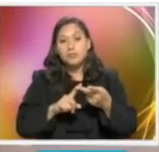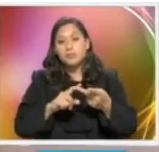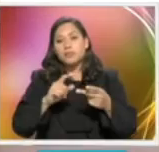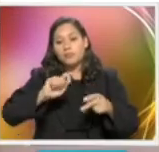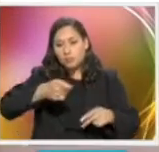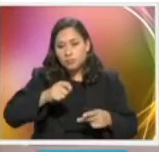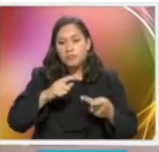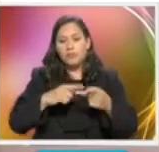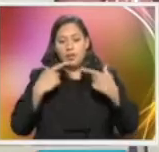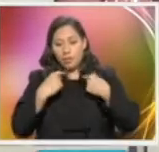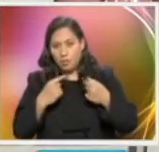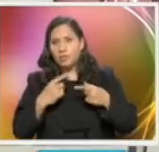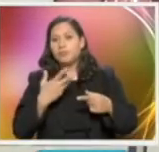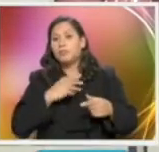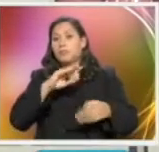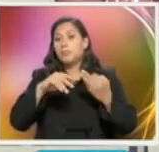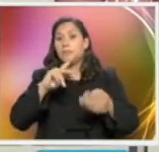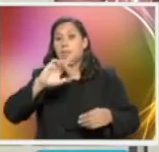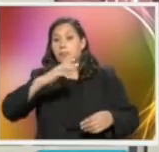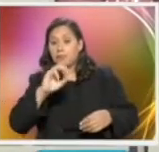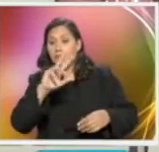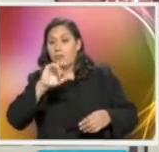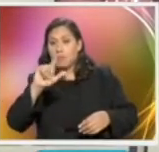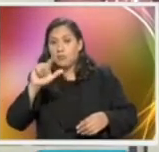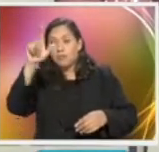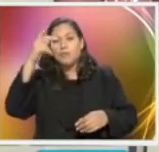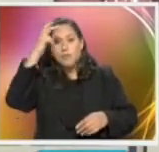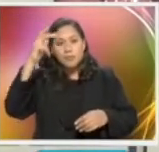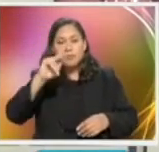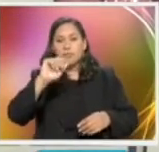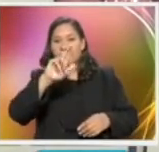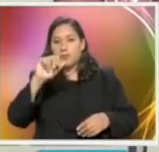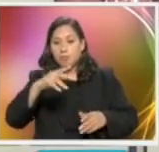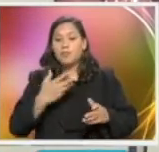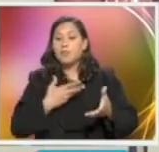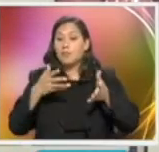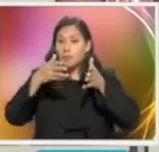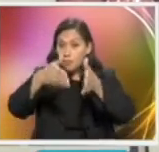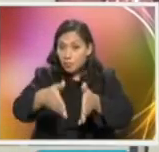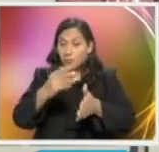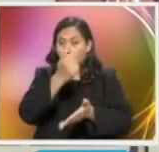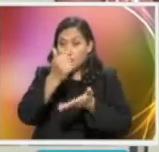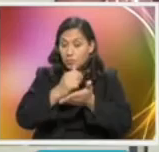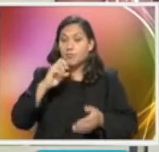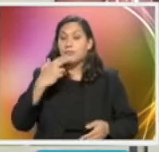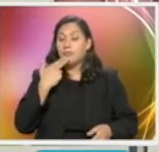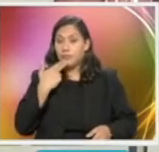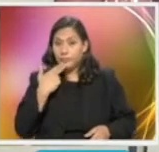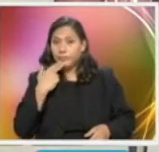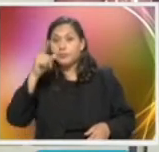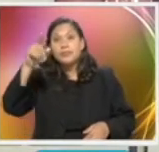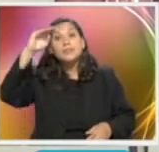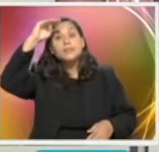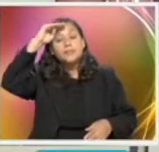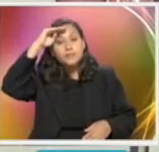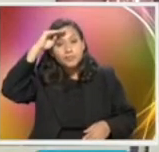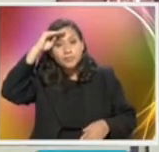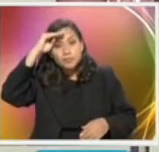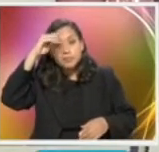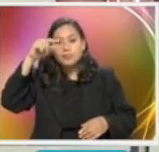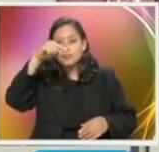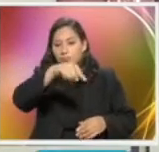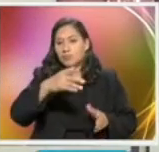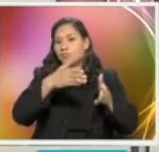llaveros, camisetas, todo es Pancho Villa en Hidalgo del Parral. Y de hecho hay una tumba en la ciudad de Chihuahua donde él pensaba que lo